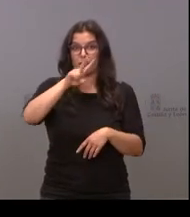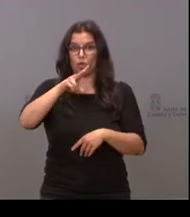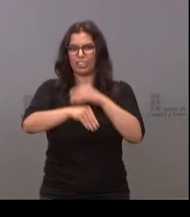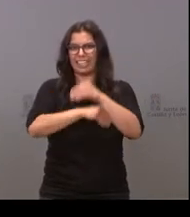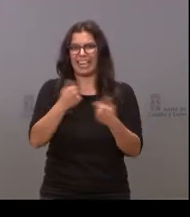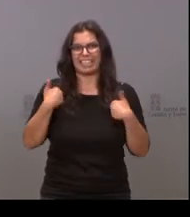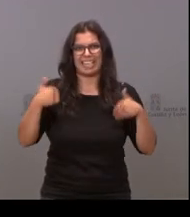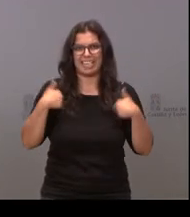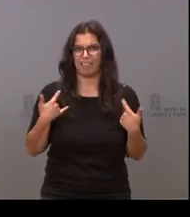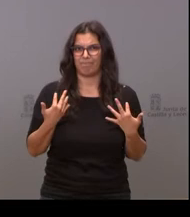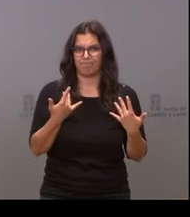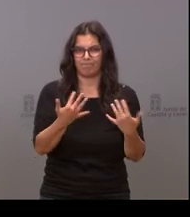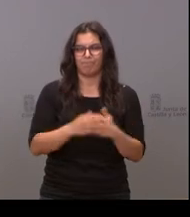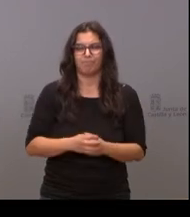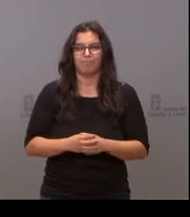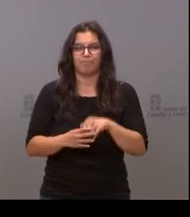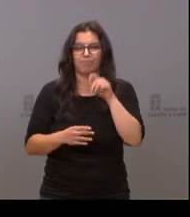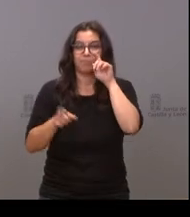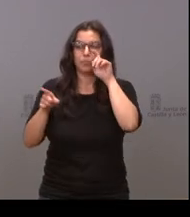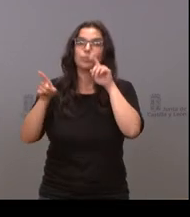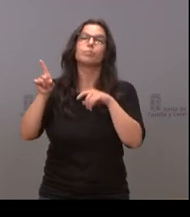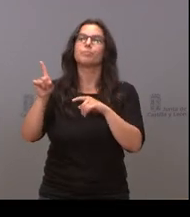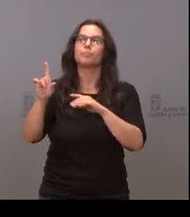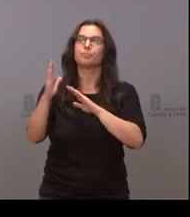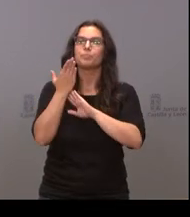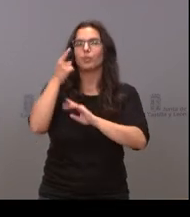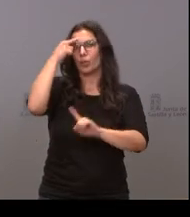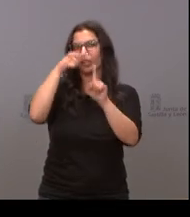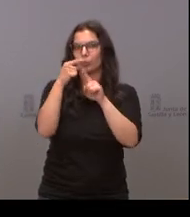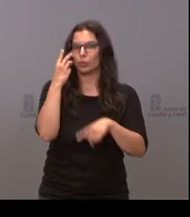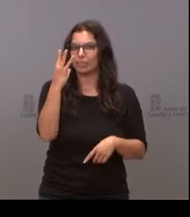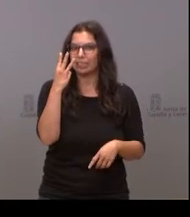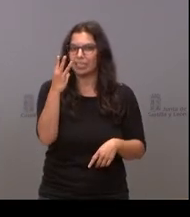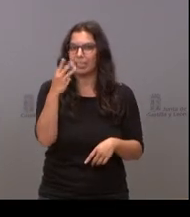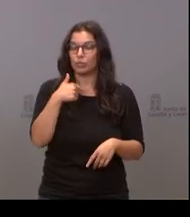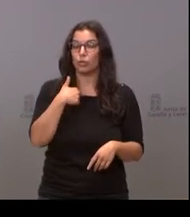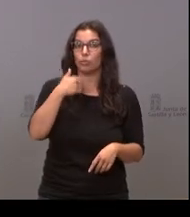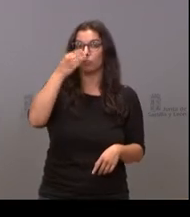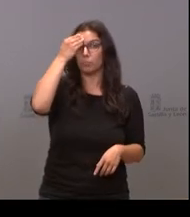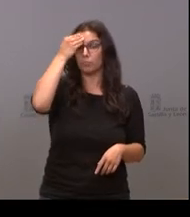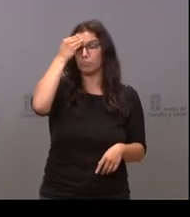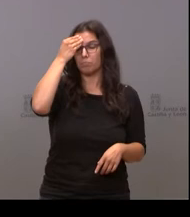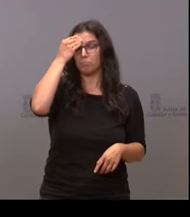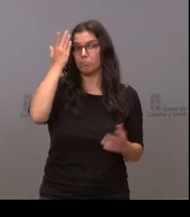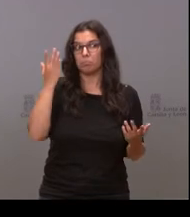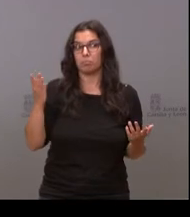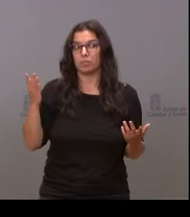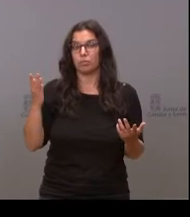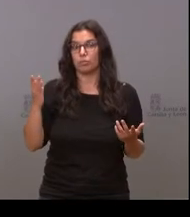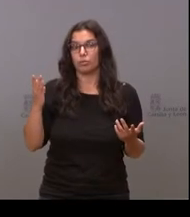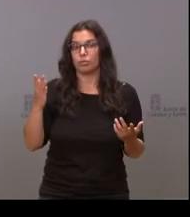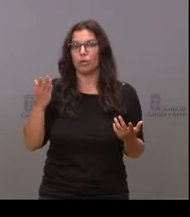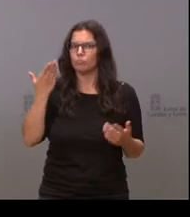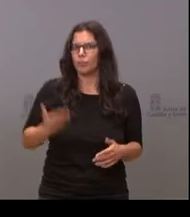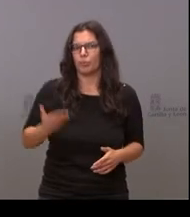posible ya se ha planteado tres objetivos que considero que es muy